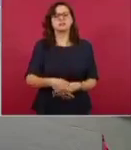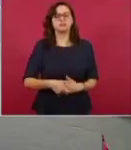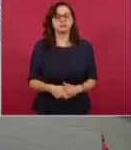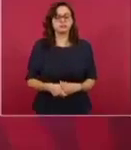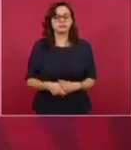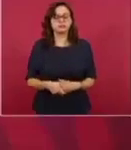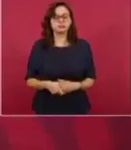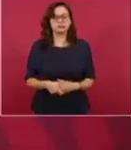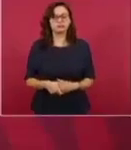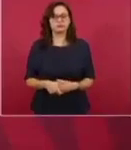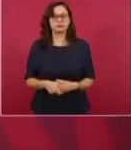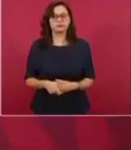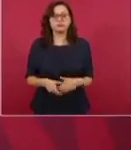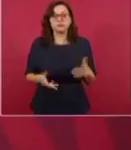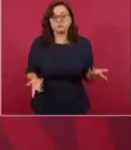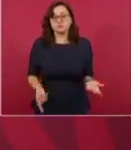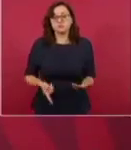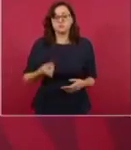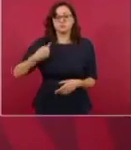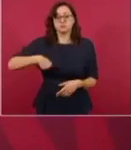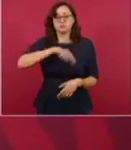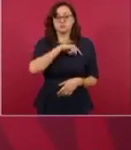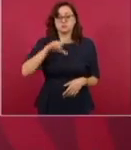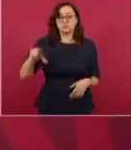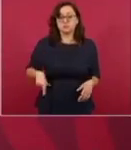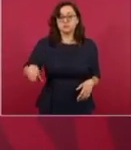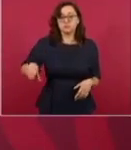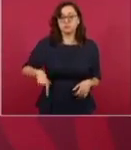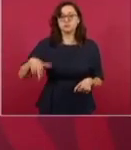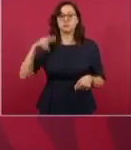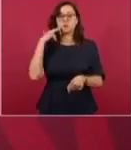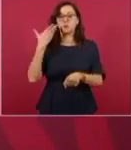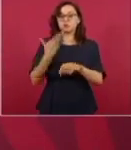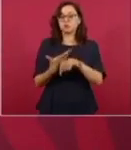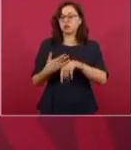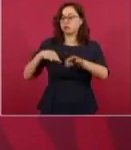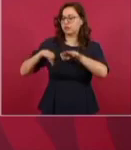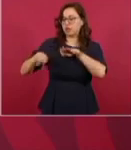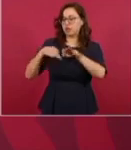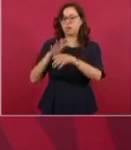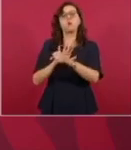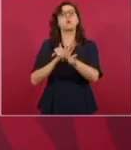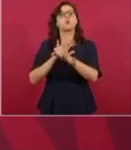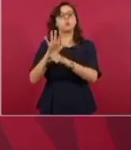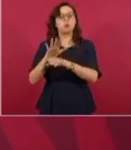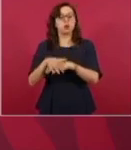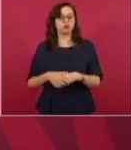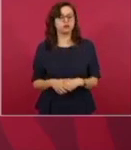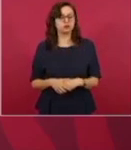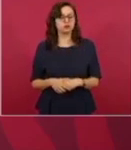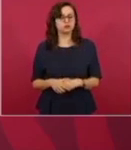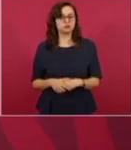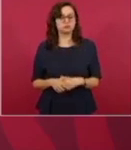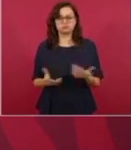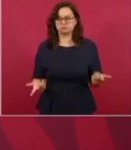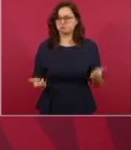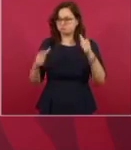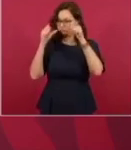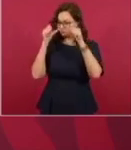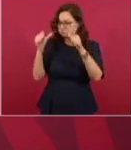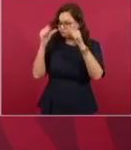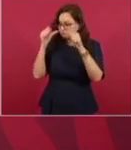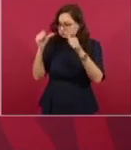Y nosotros lo que vamos a estar siempre procurando es que haya